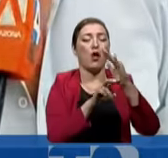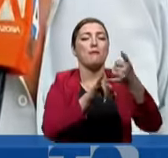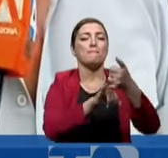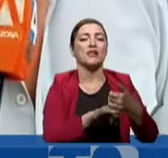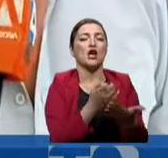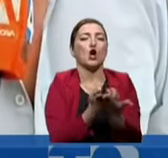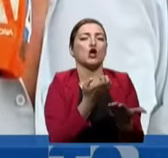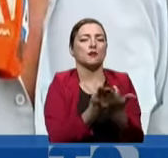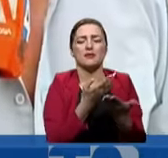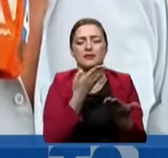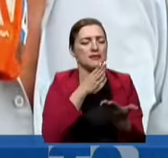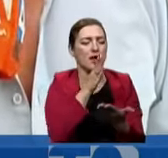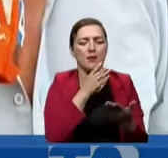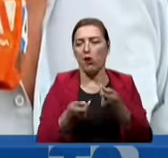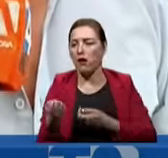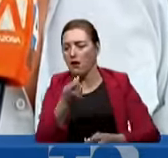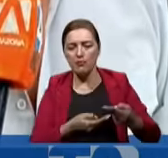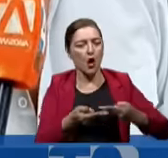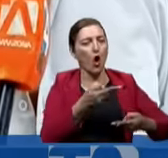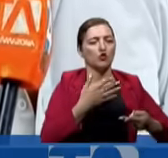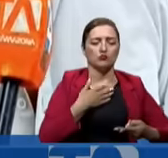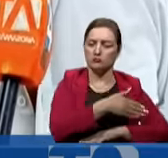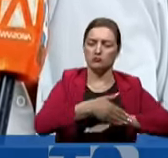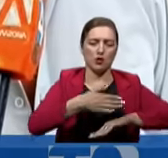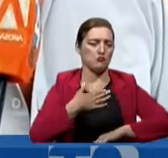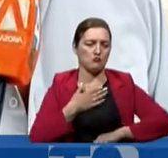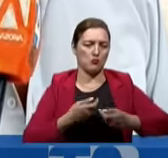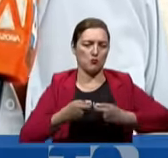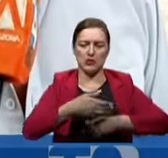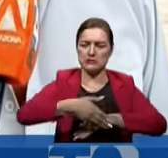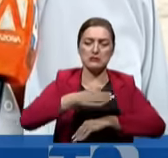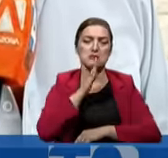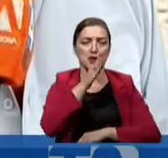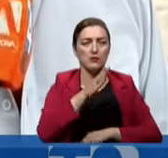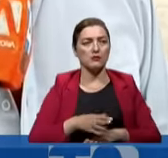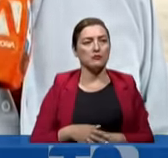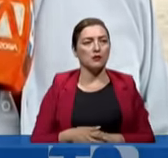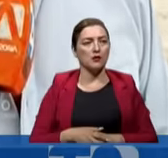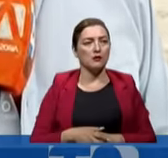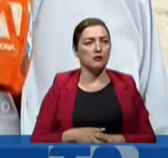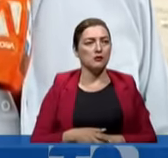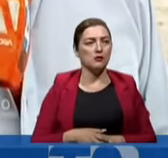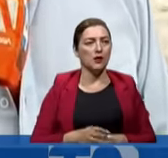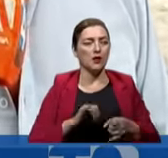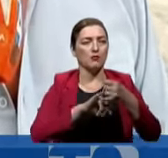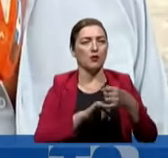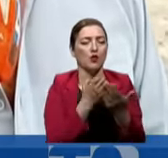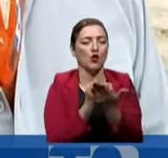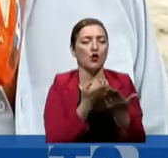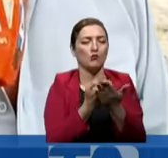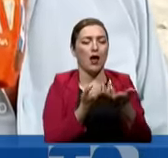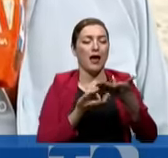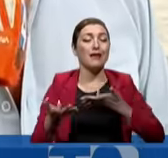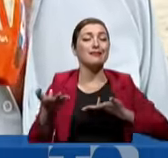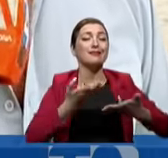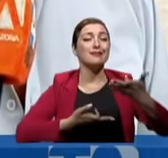zona se acreditó por ser comercial en esta avenida. Y entonces, pues, vivíamos del comercio, tenía una